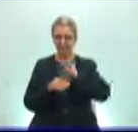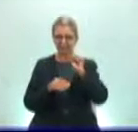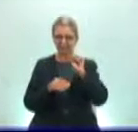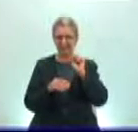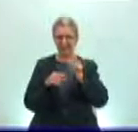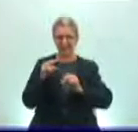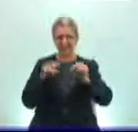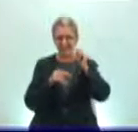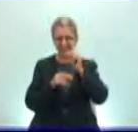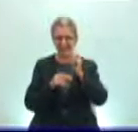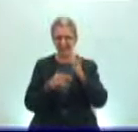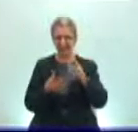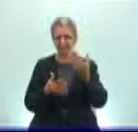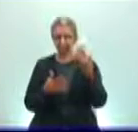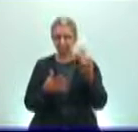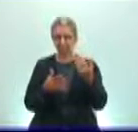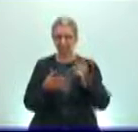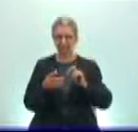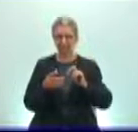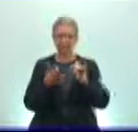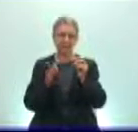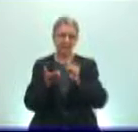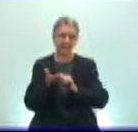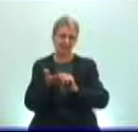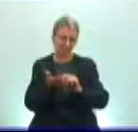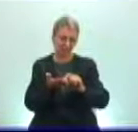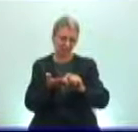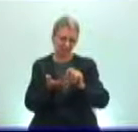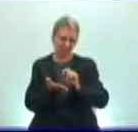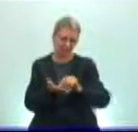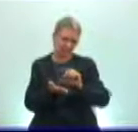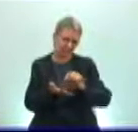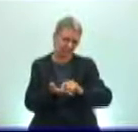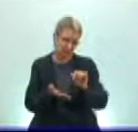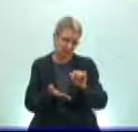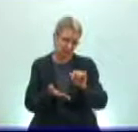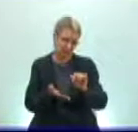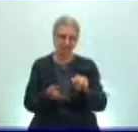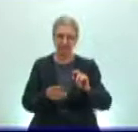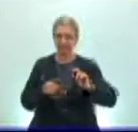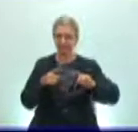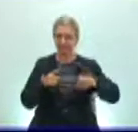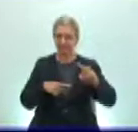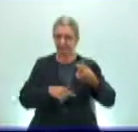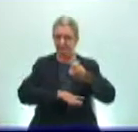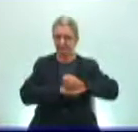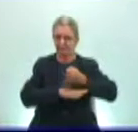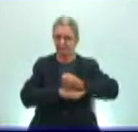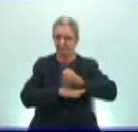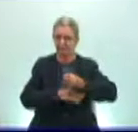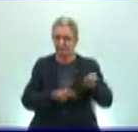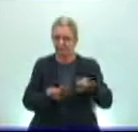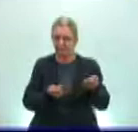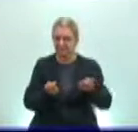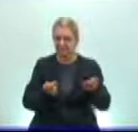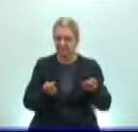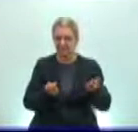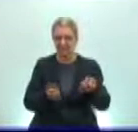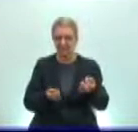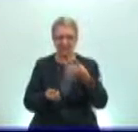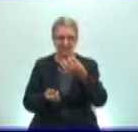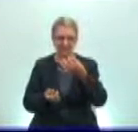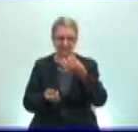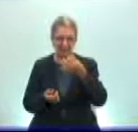eliminar la cartilla de racionamiento. Se logró restablecer el transporte, los servicios farmacéuticos y